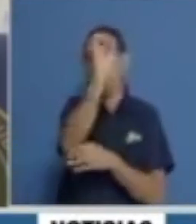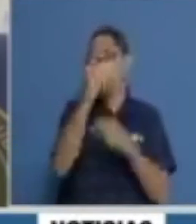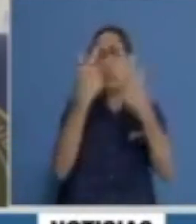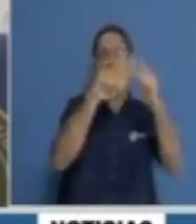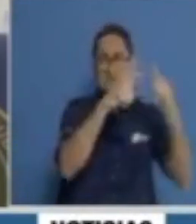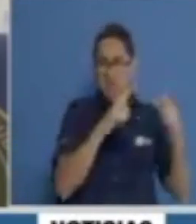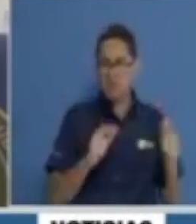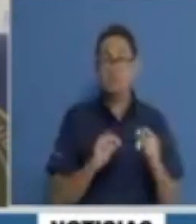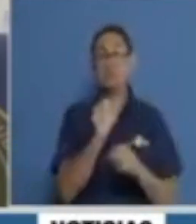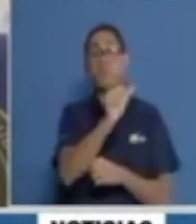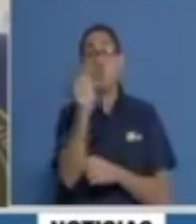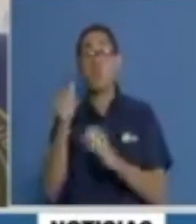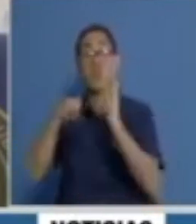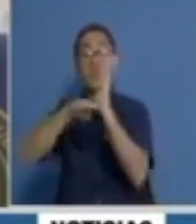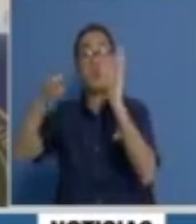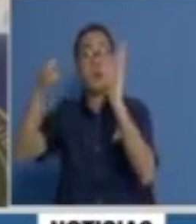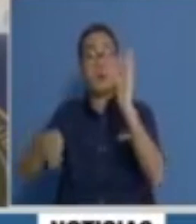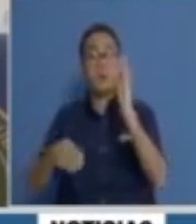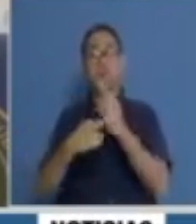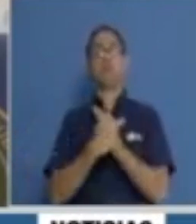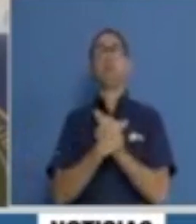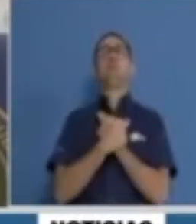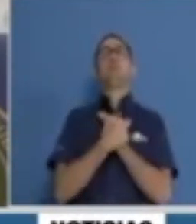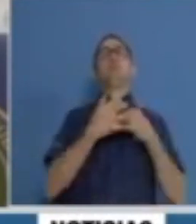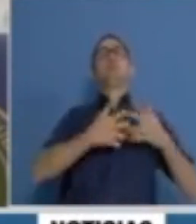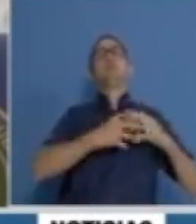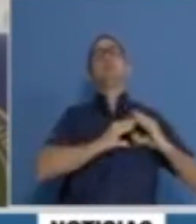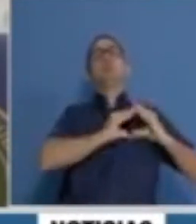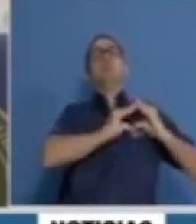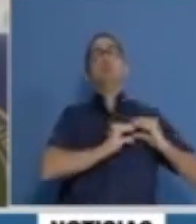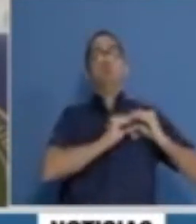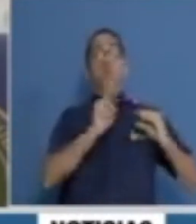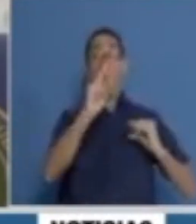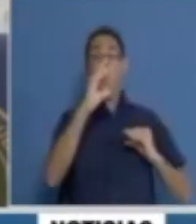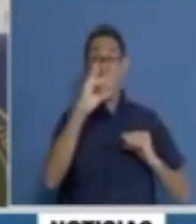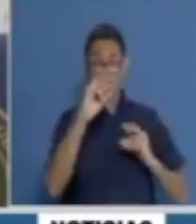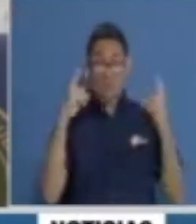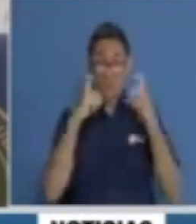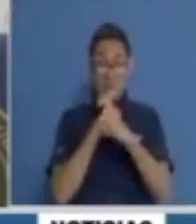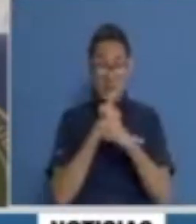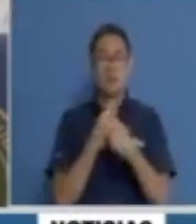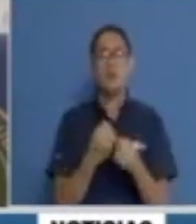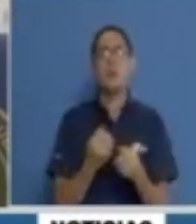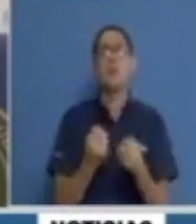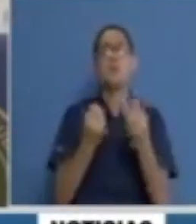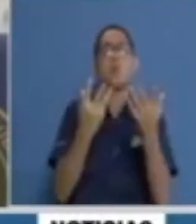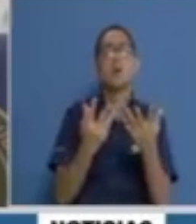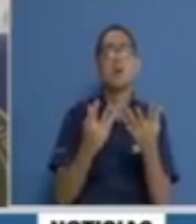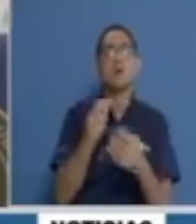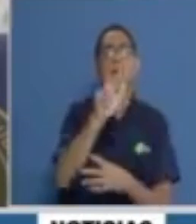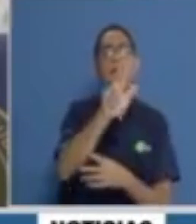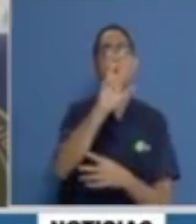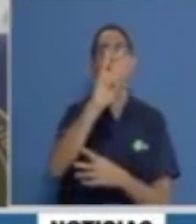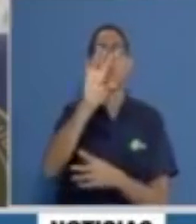y camas de semicuidado intensivo, el censo está considerado en 396 y actualmente la disponibilidad está